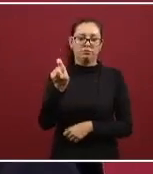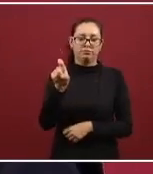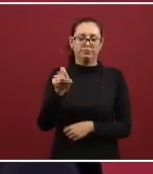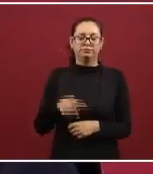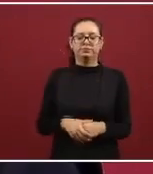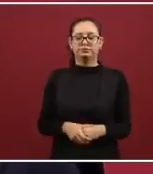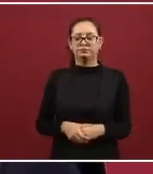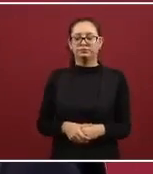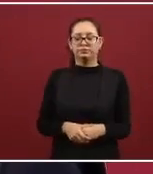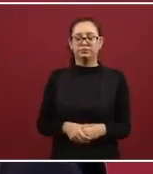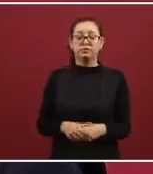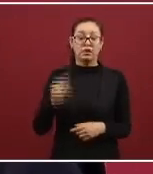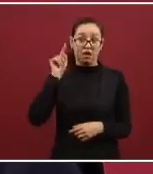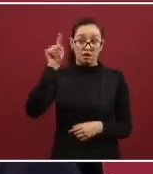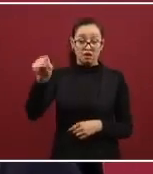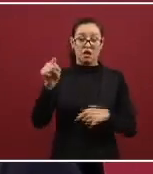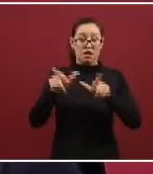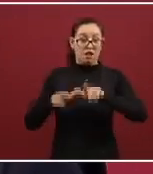En la laguna